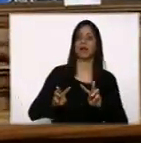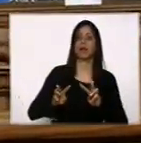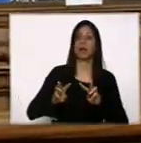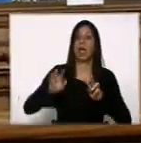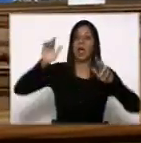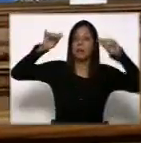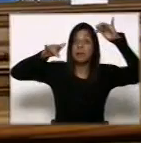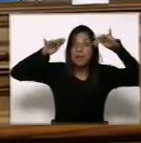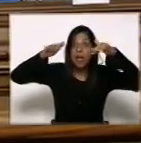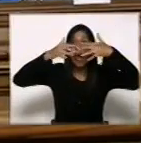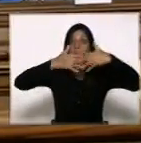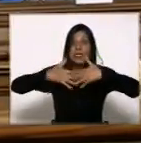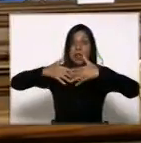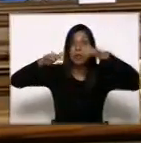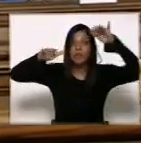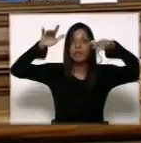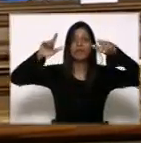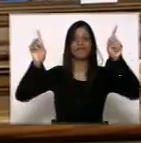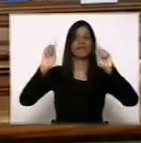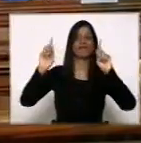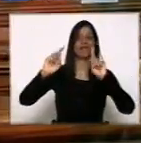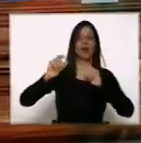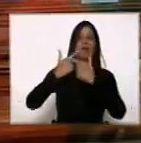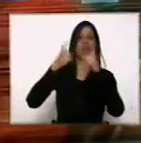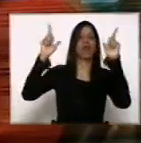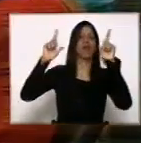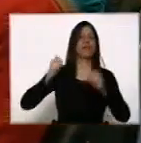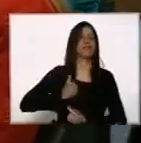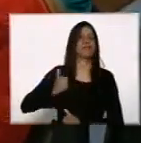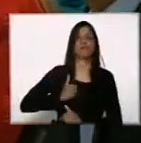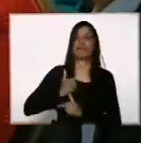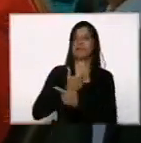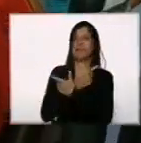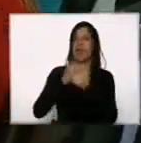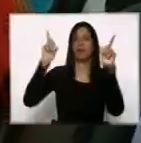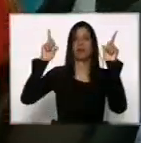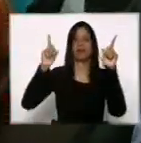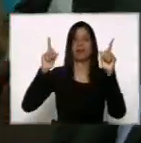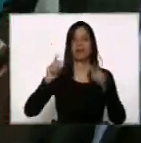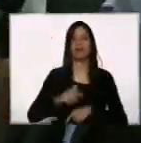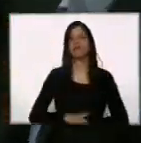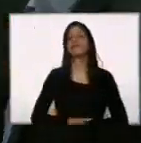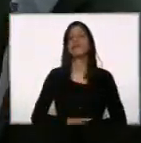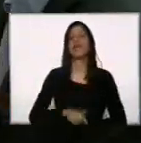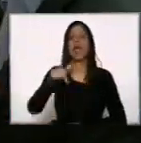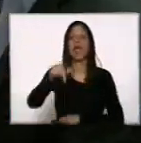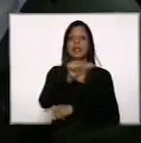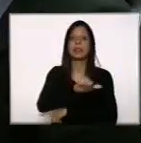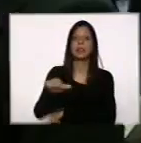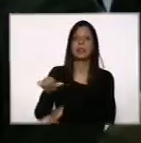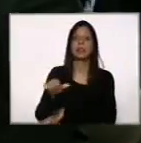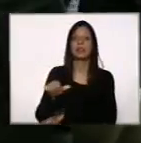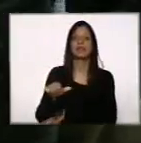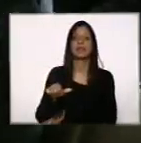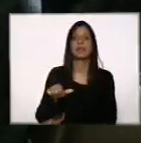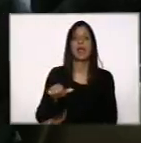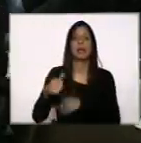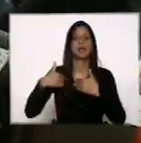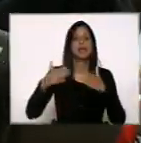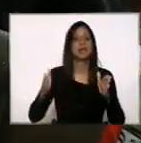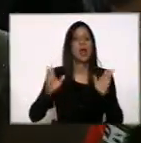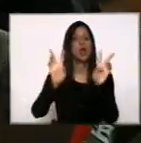a las decisiones que tomen los imperialistas. Esta semana, un nuevo